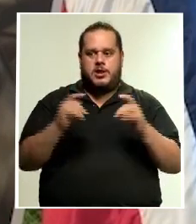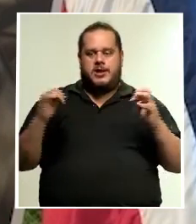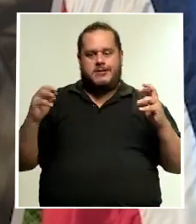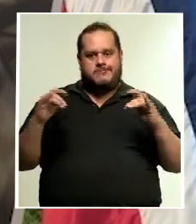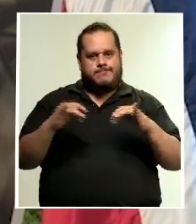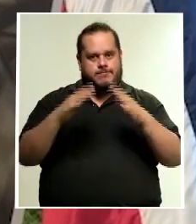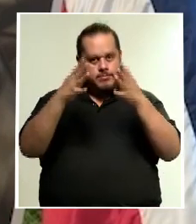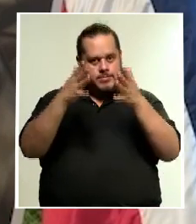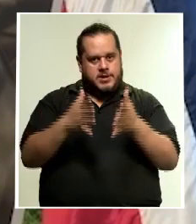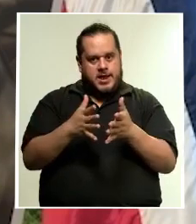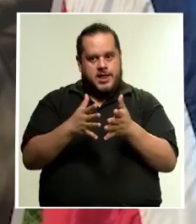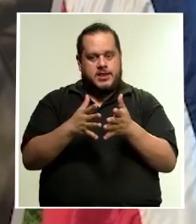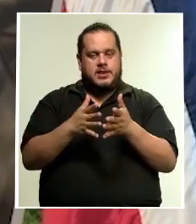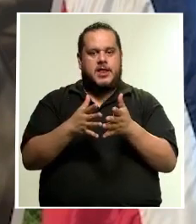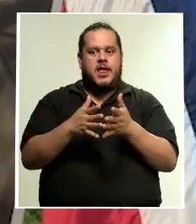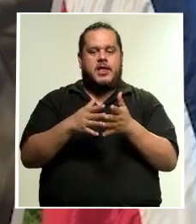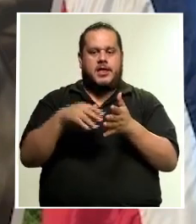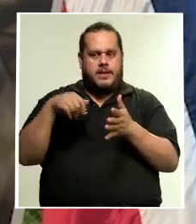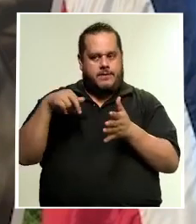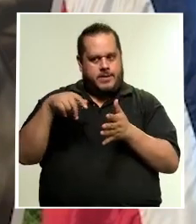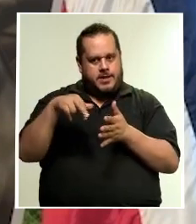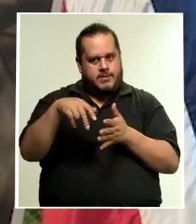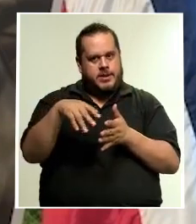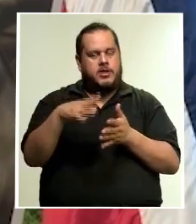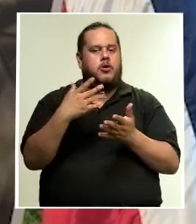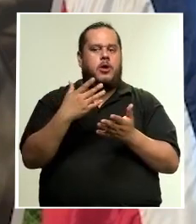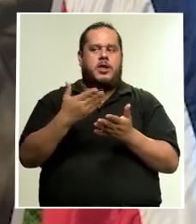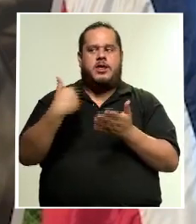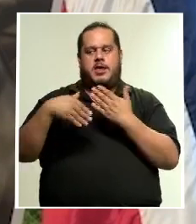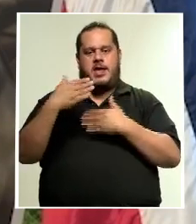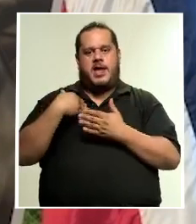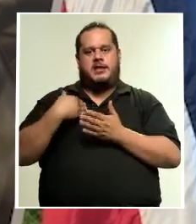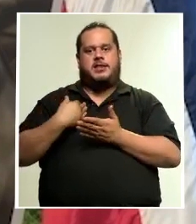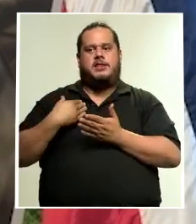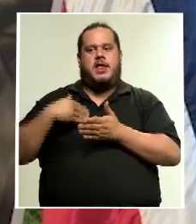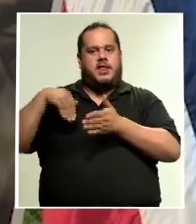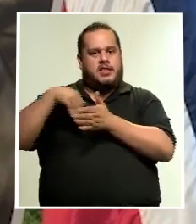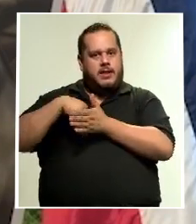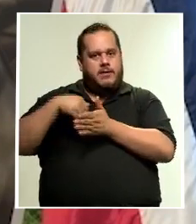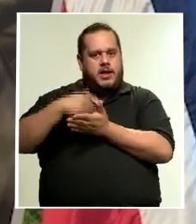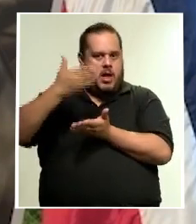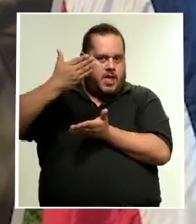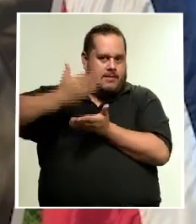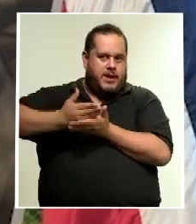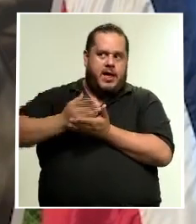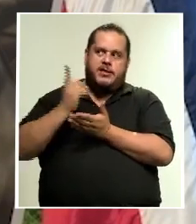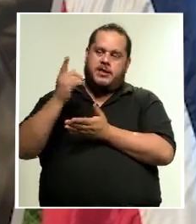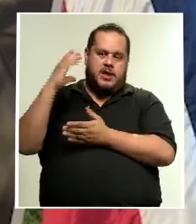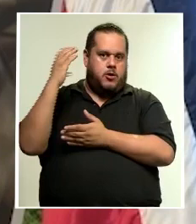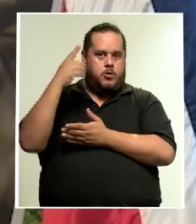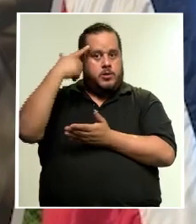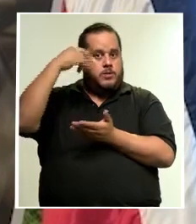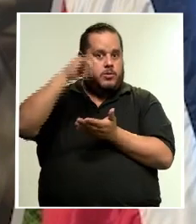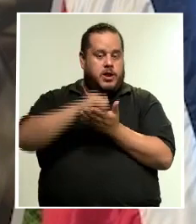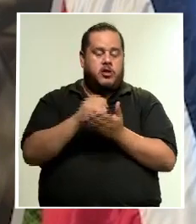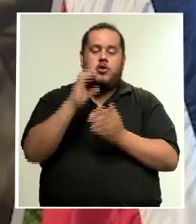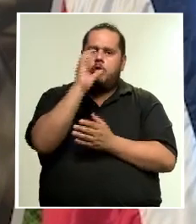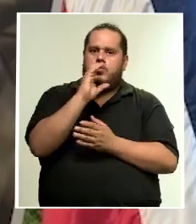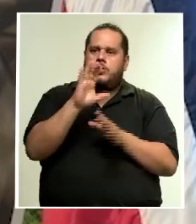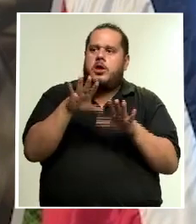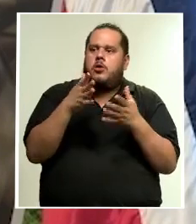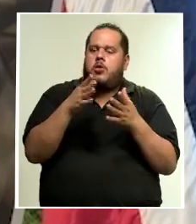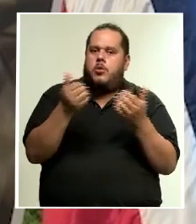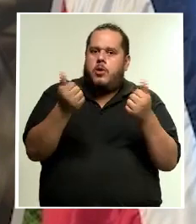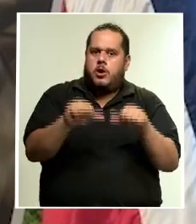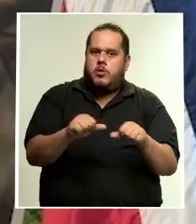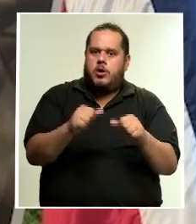migrantes que transitan por la región y que se encontraban varadas en Colombia. Ante eso es que buscan llegar a acuerdos, a tomar acciones para que